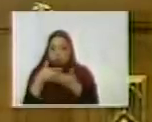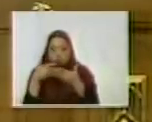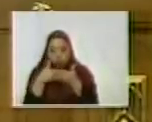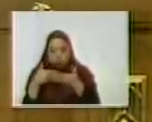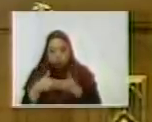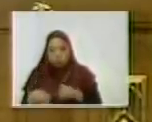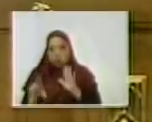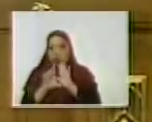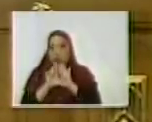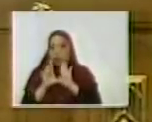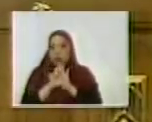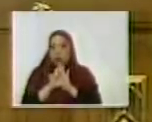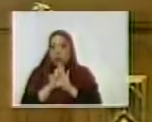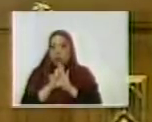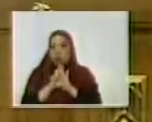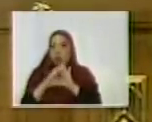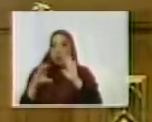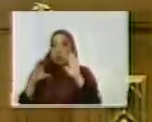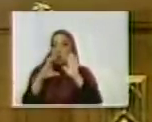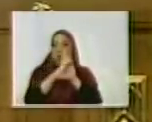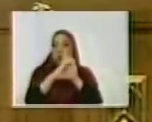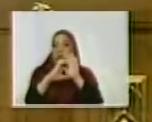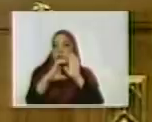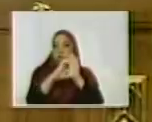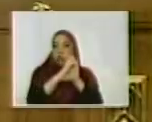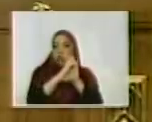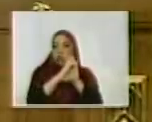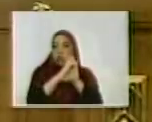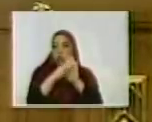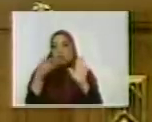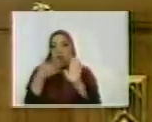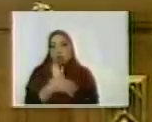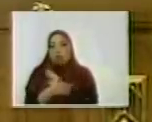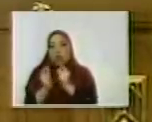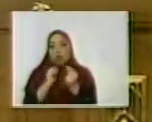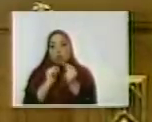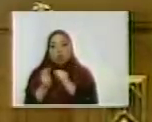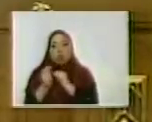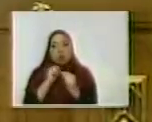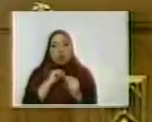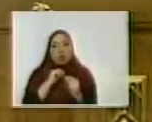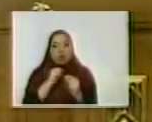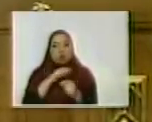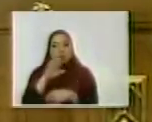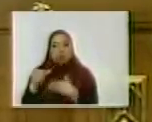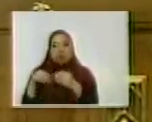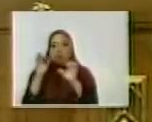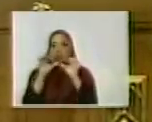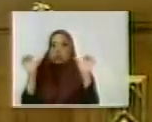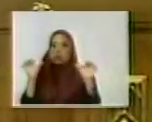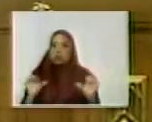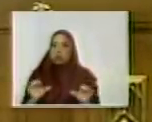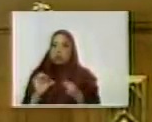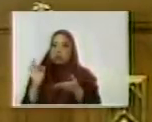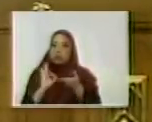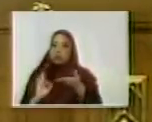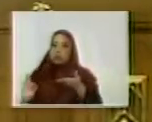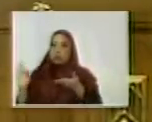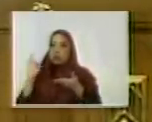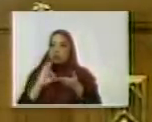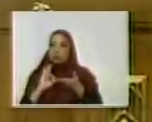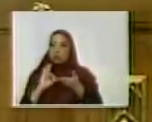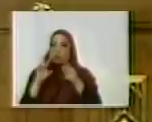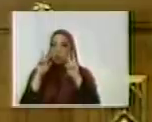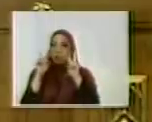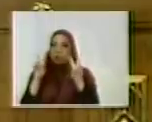primera ley constituyente en este caso, para regular y disponer de los criptoactivos una